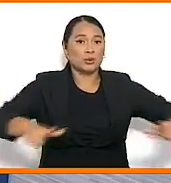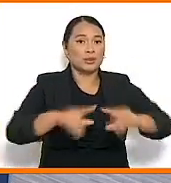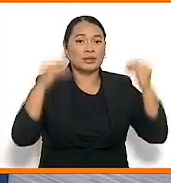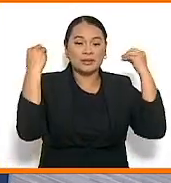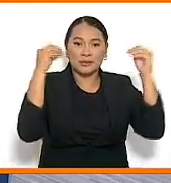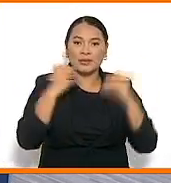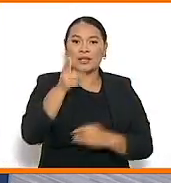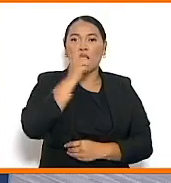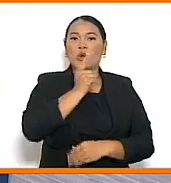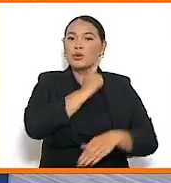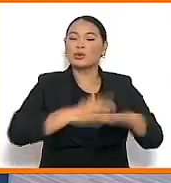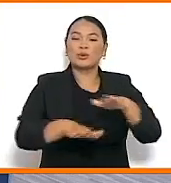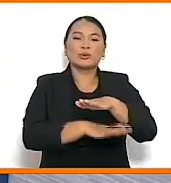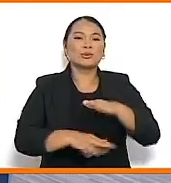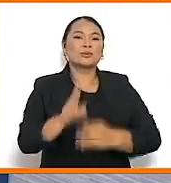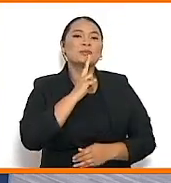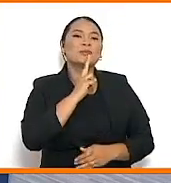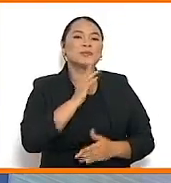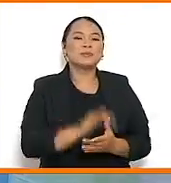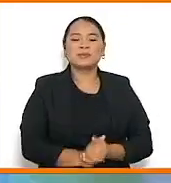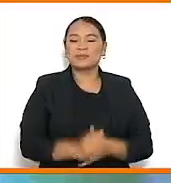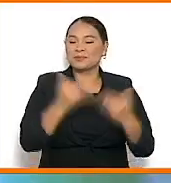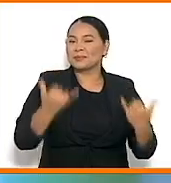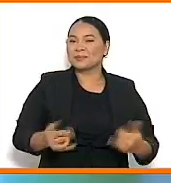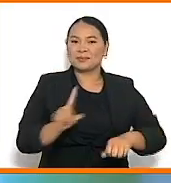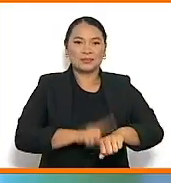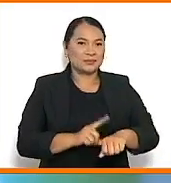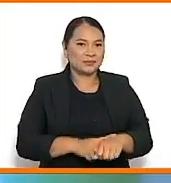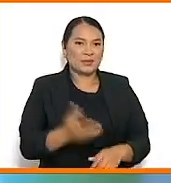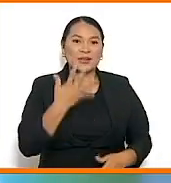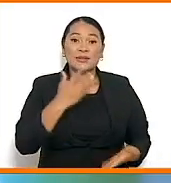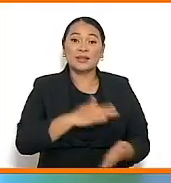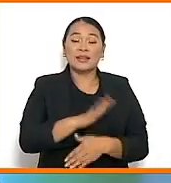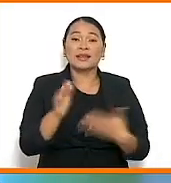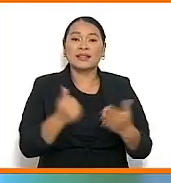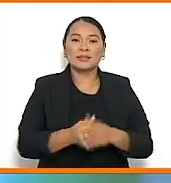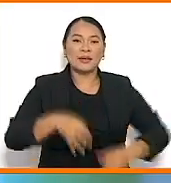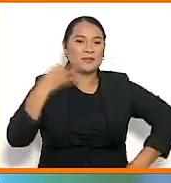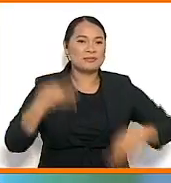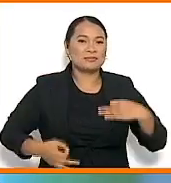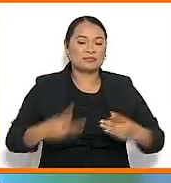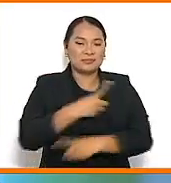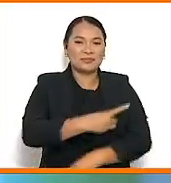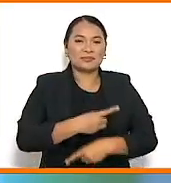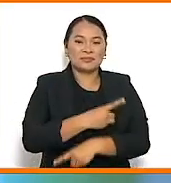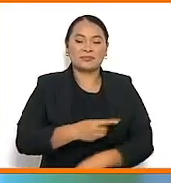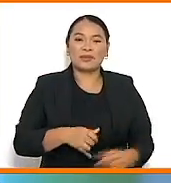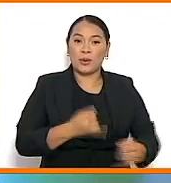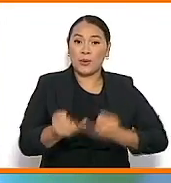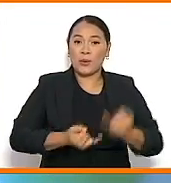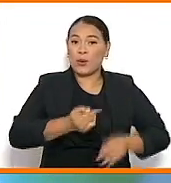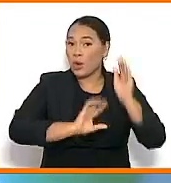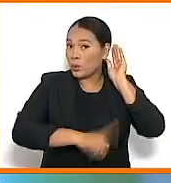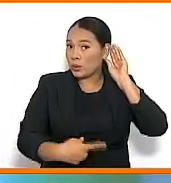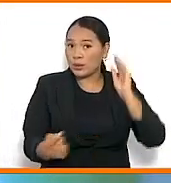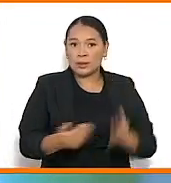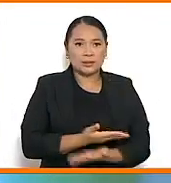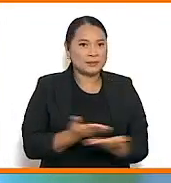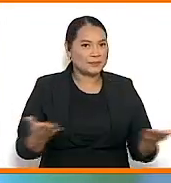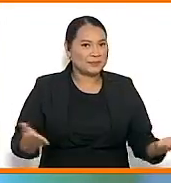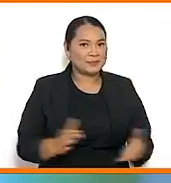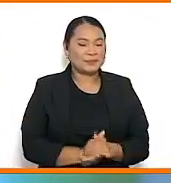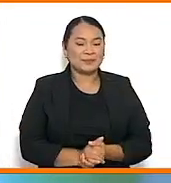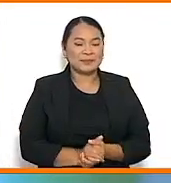Loto a nivel nacional. Ahora sí, llegó el momento de llevarte la alegría, la diversión y la suerte de Diaria hasta tu hogar. Viene tu primer